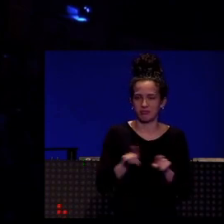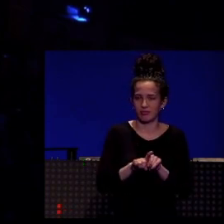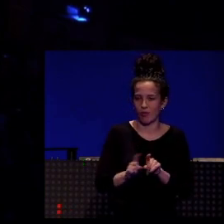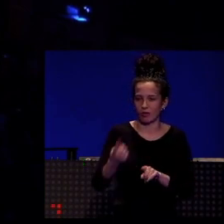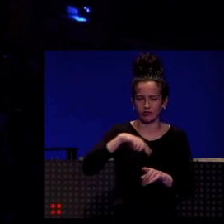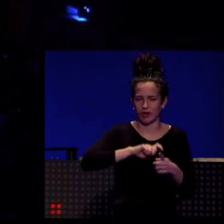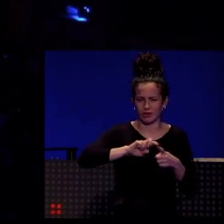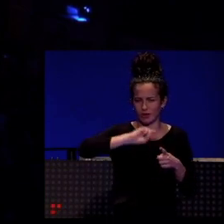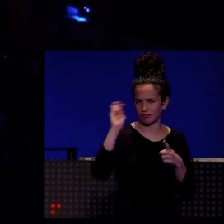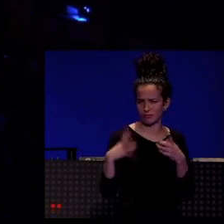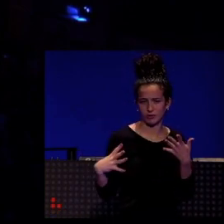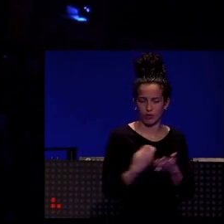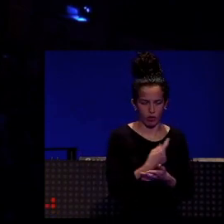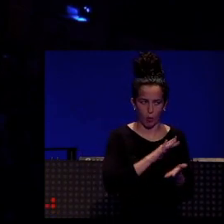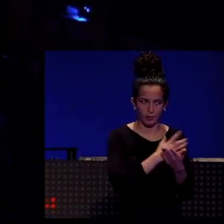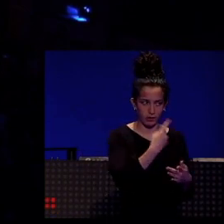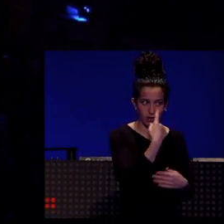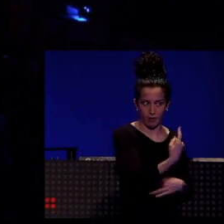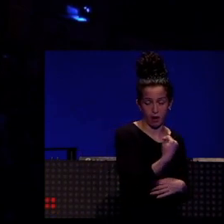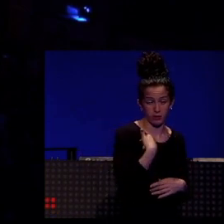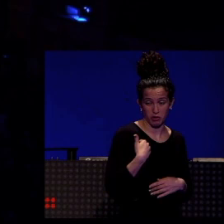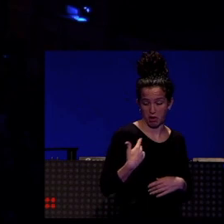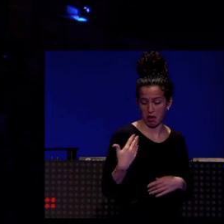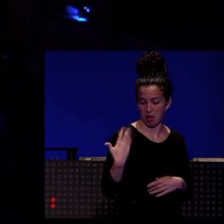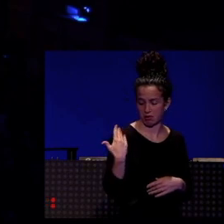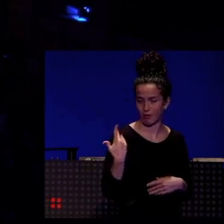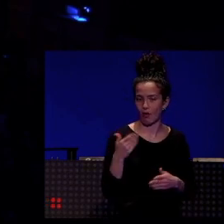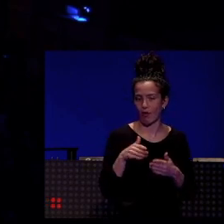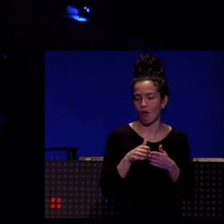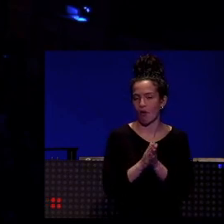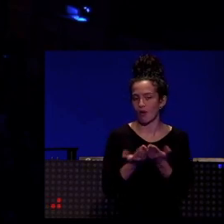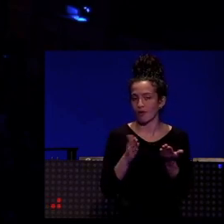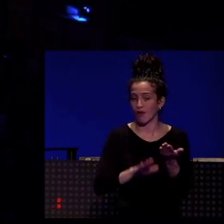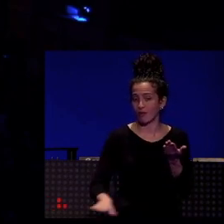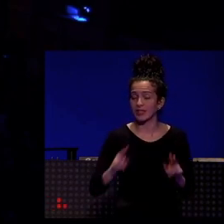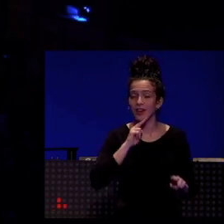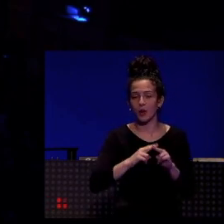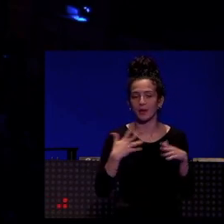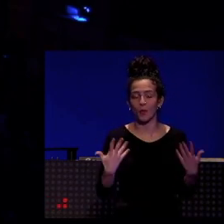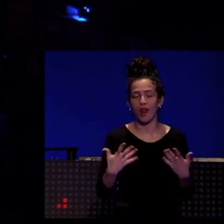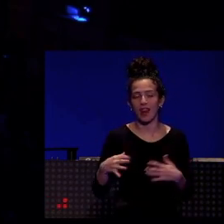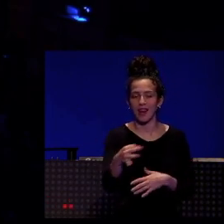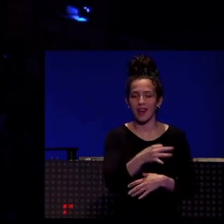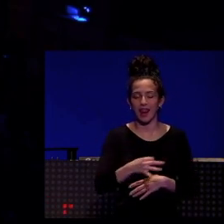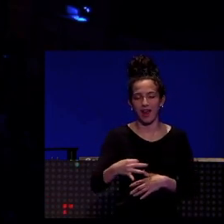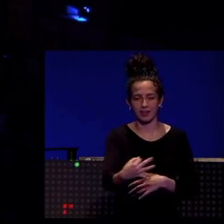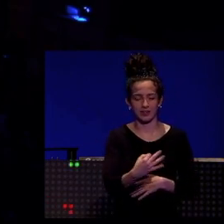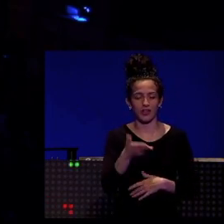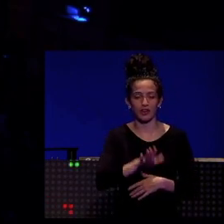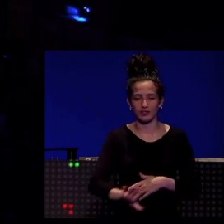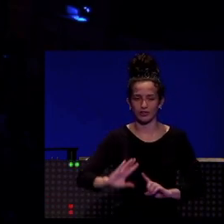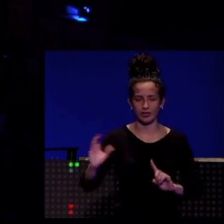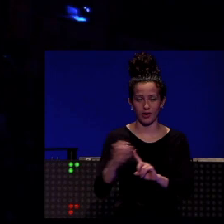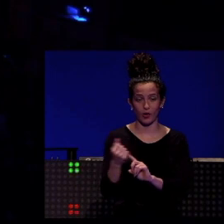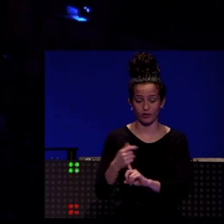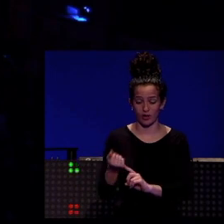las categorías recientemente yo mismo hago de publicar un libro infantil que se llama la isla de los niños encontrados es un cuento que le escribí a mi hija y